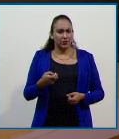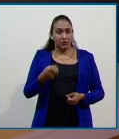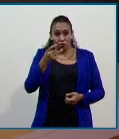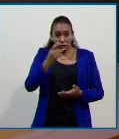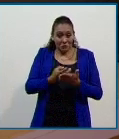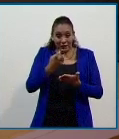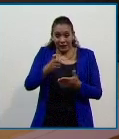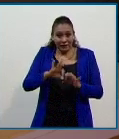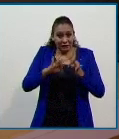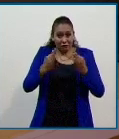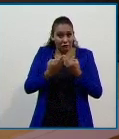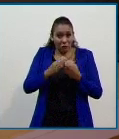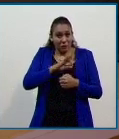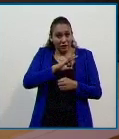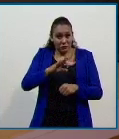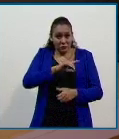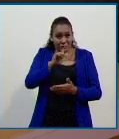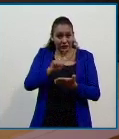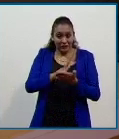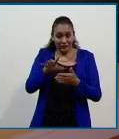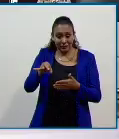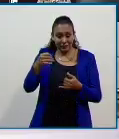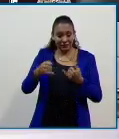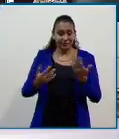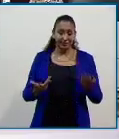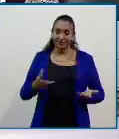vía para incrementar su legitimidad.